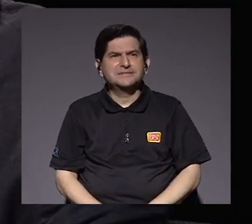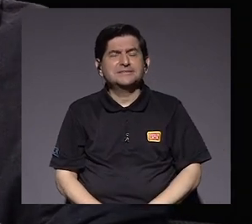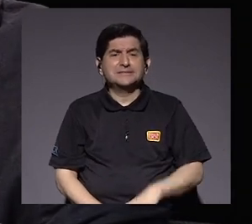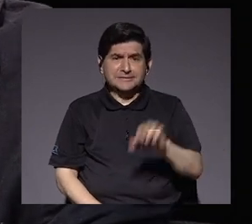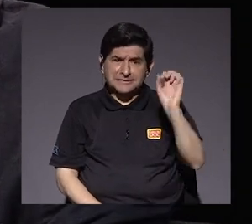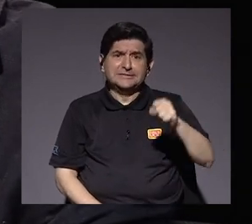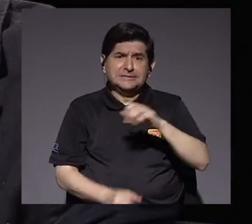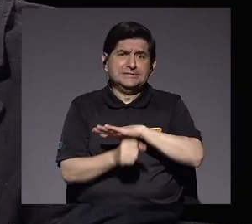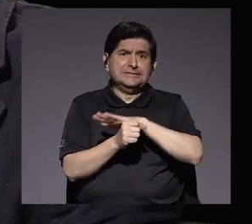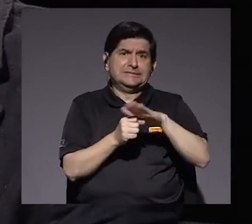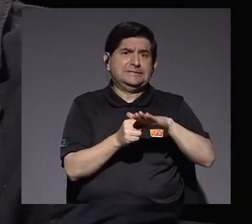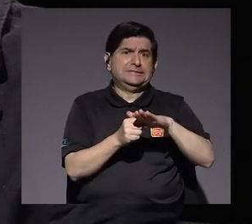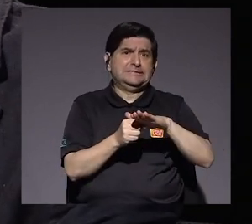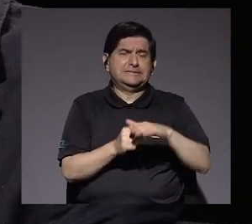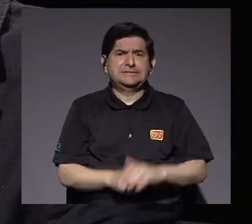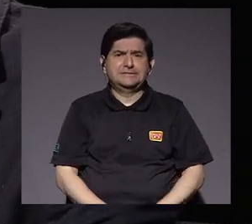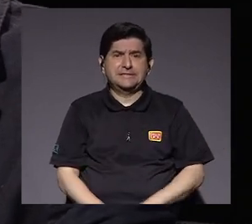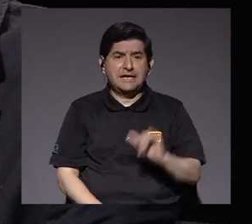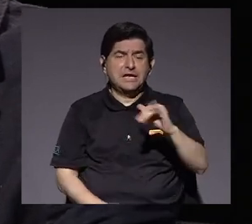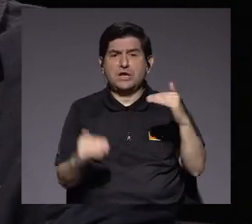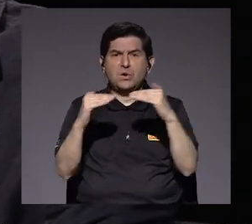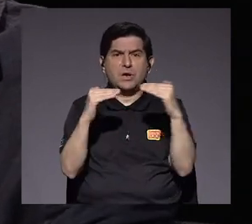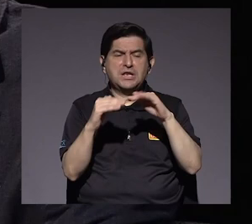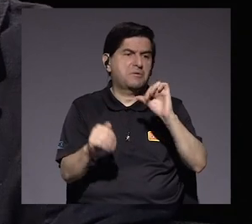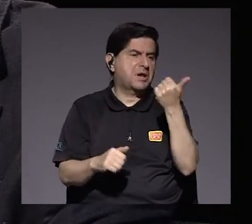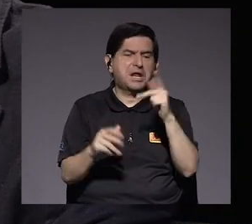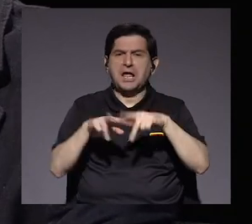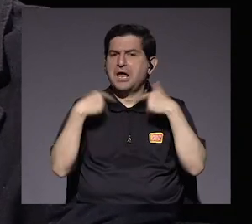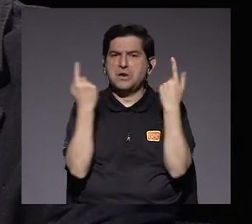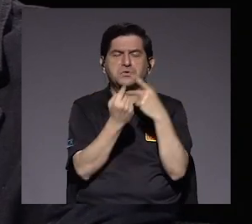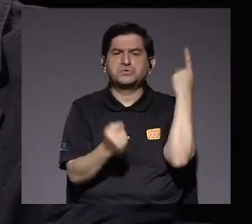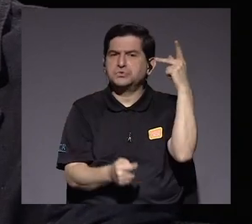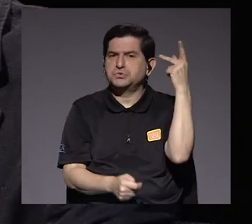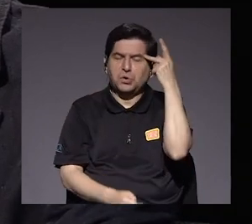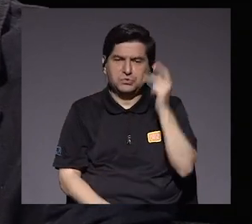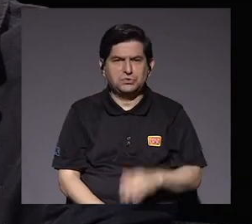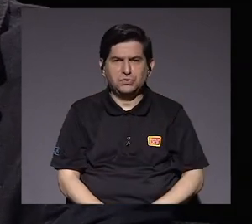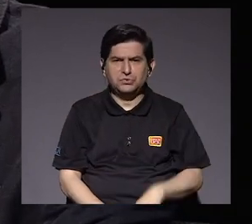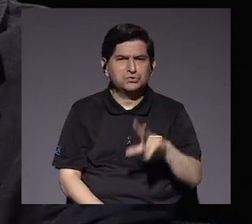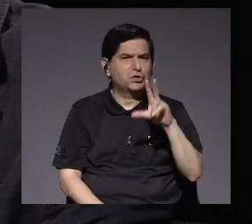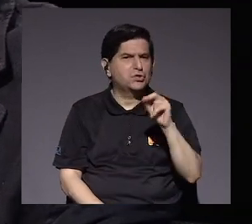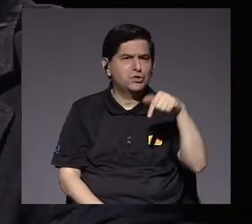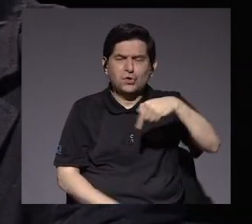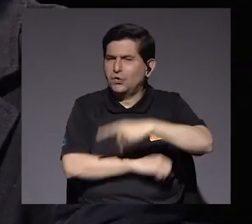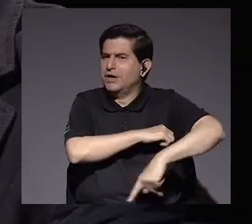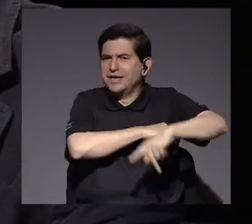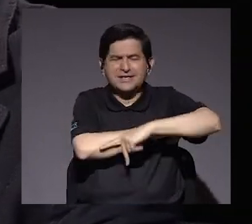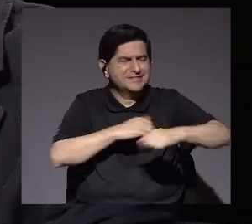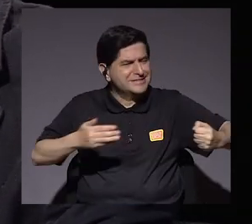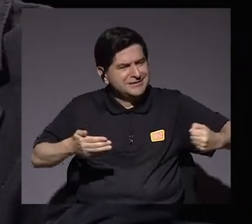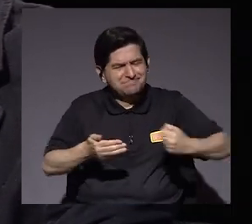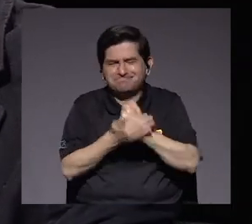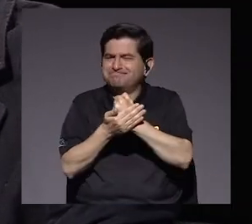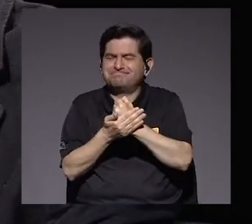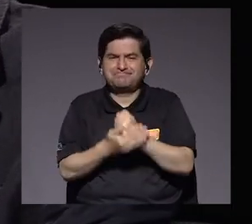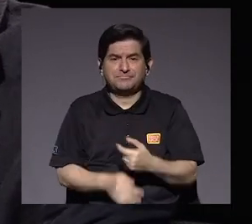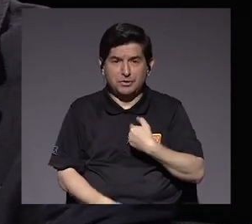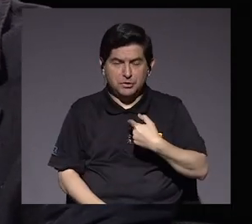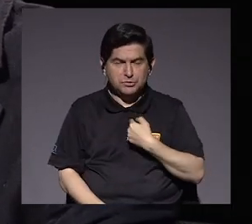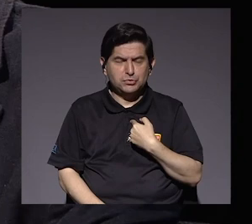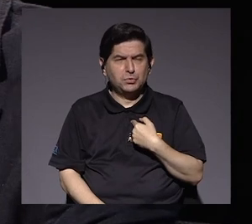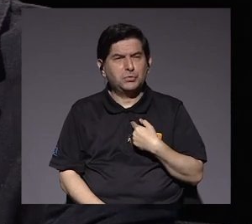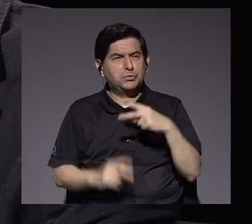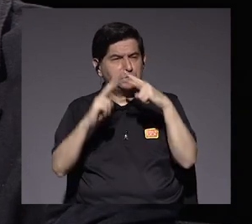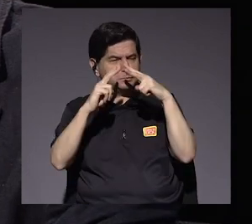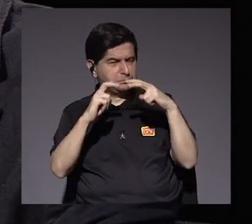digamos que el suficiente como para que efectivamente esté a la misma altura que el resto de los partidos políticos. No ha habido, Marlon, en este país,